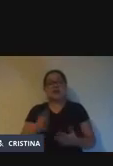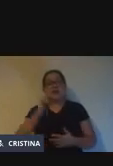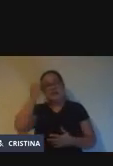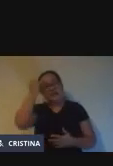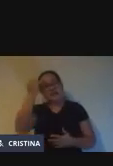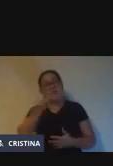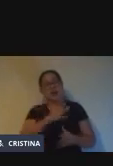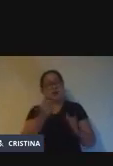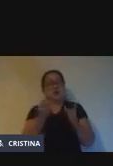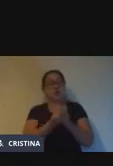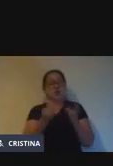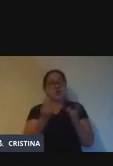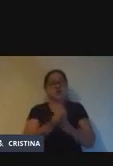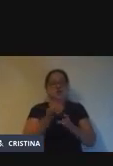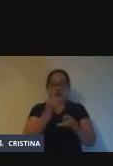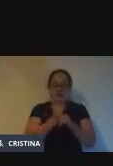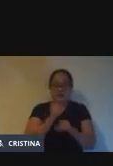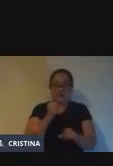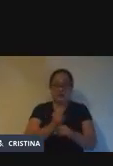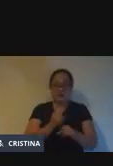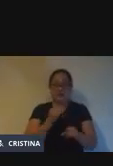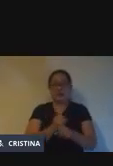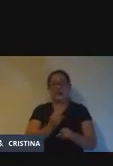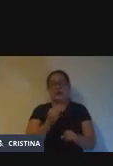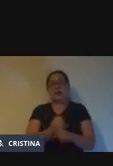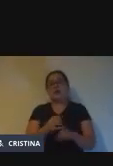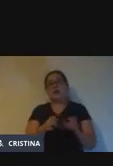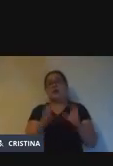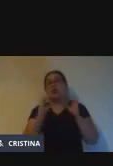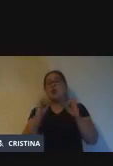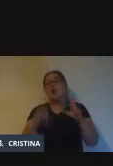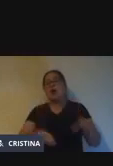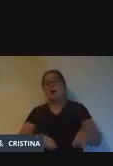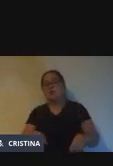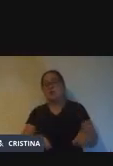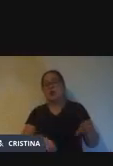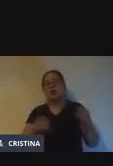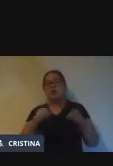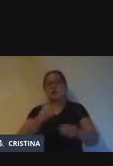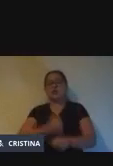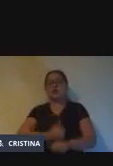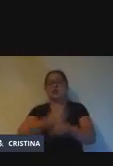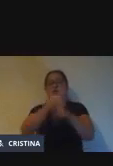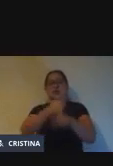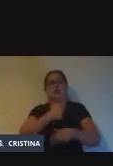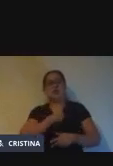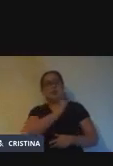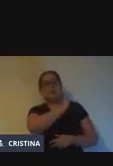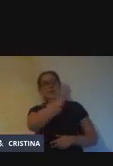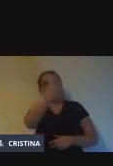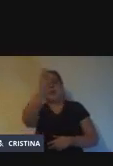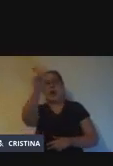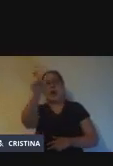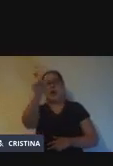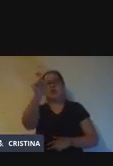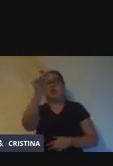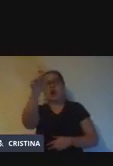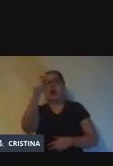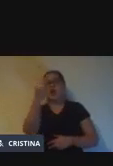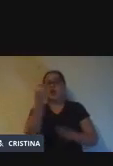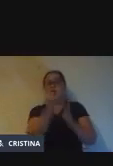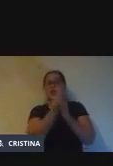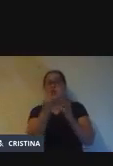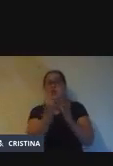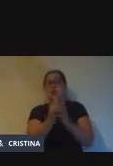estamos teniendo actividades en línea, y sobre todo cuando son de paga, cómo se alteran las personas en